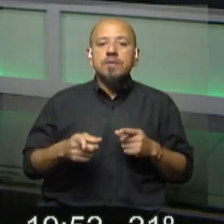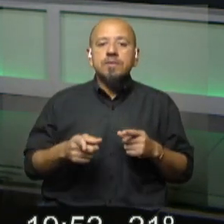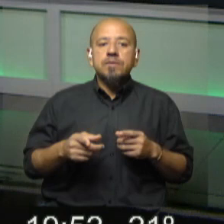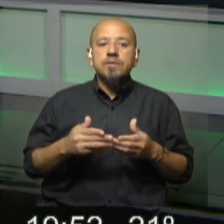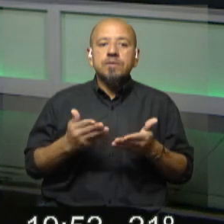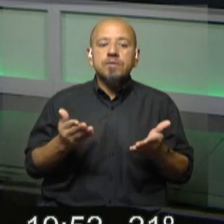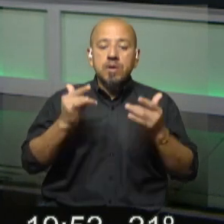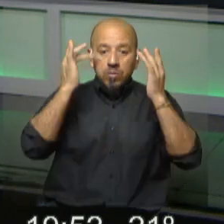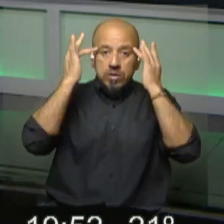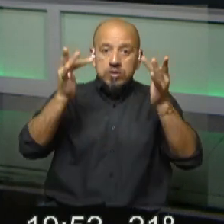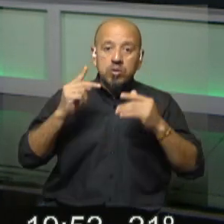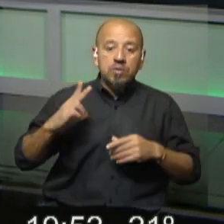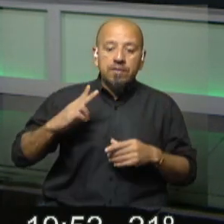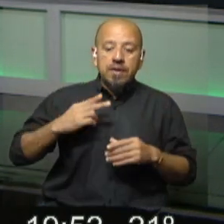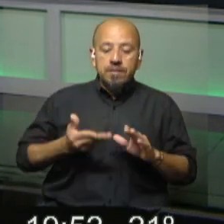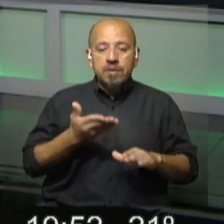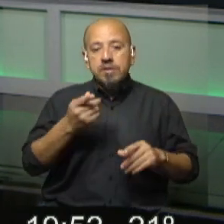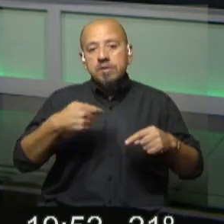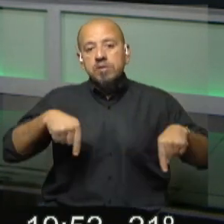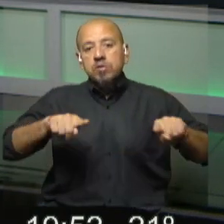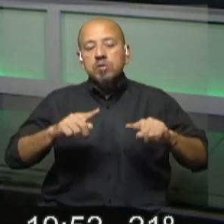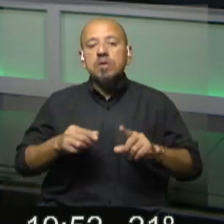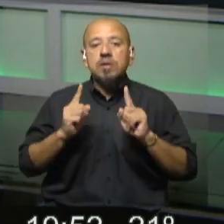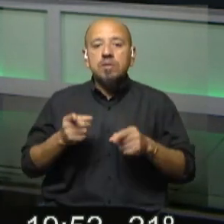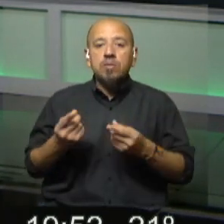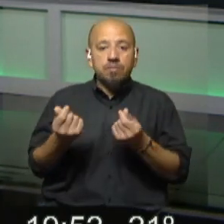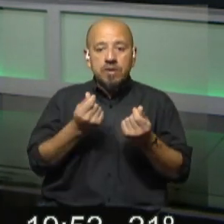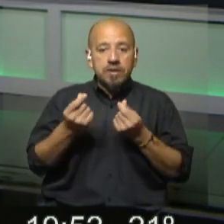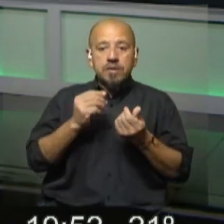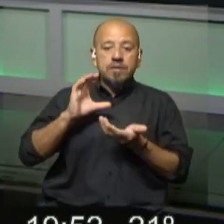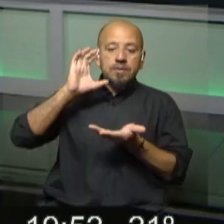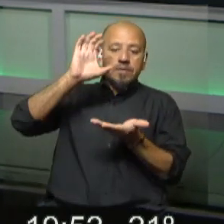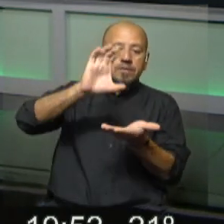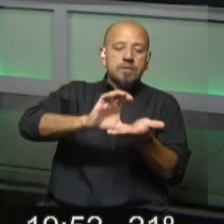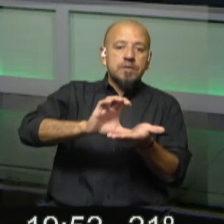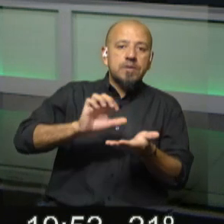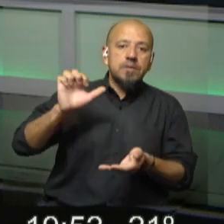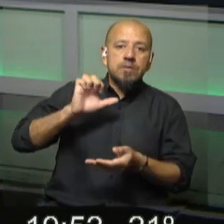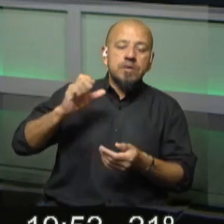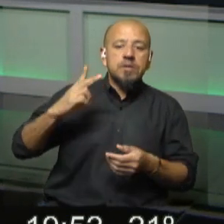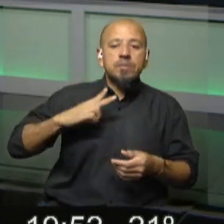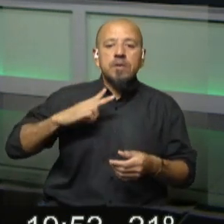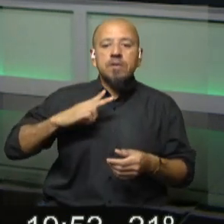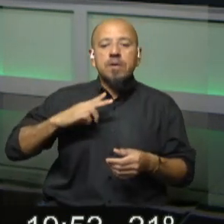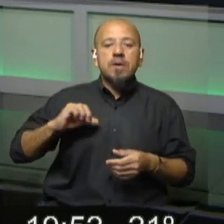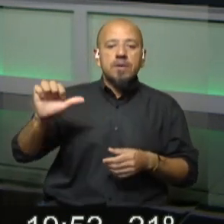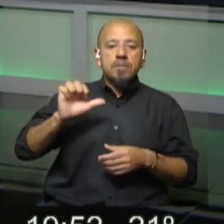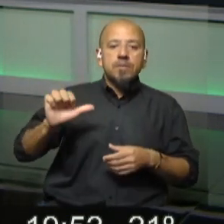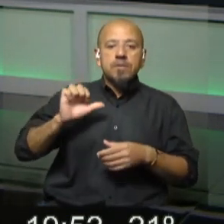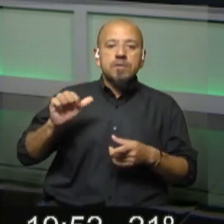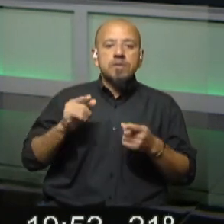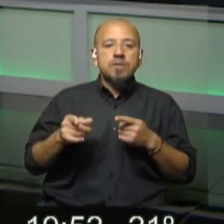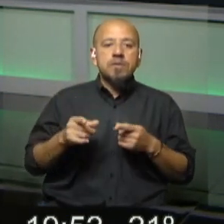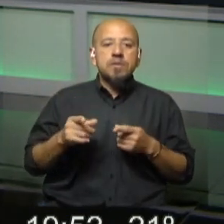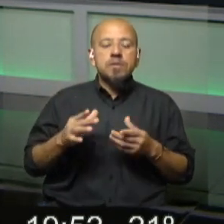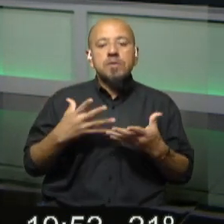la educación privada, y también con la financiación de empresas privadas, de cámaras empresariales y